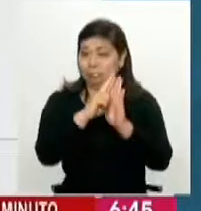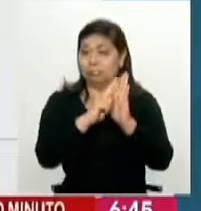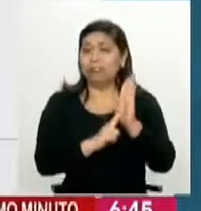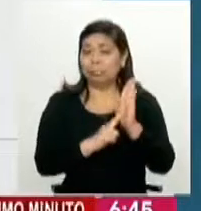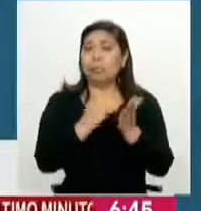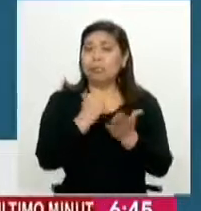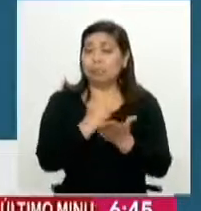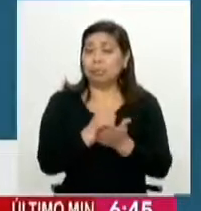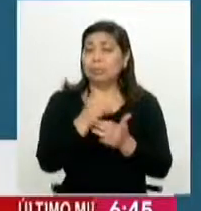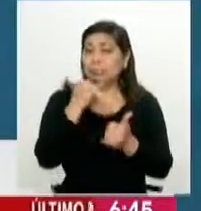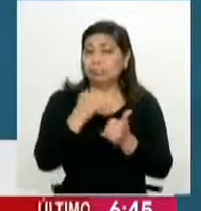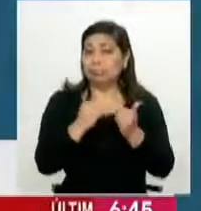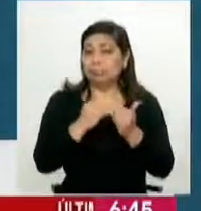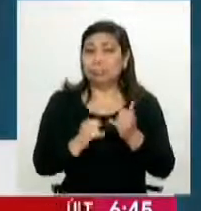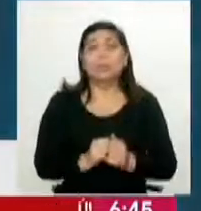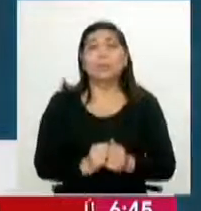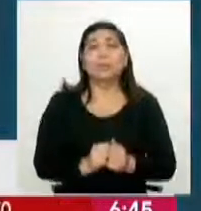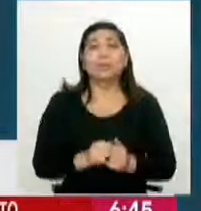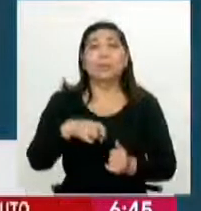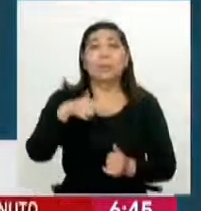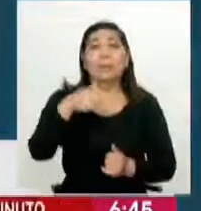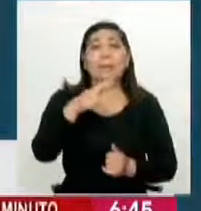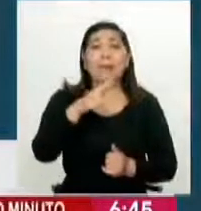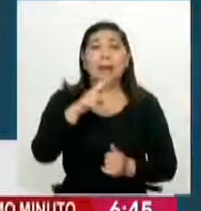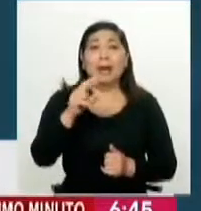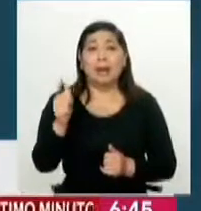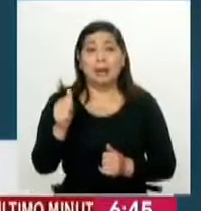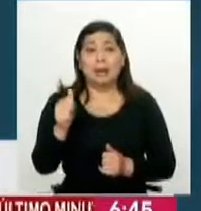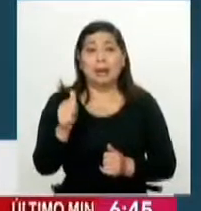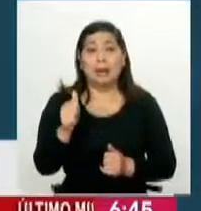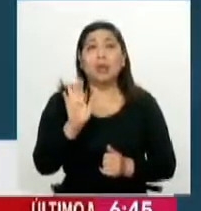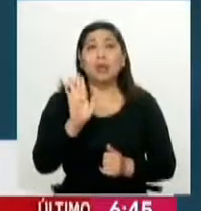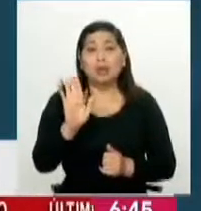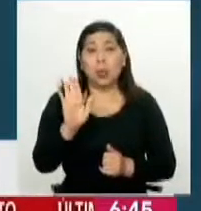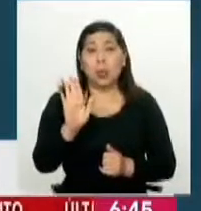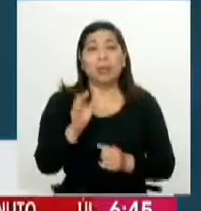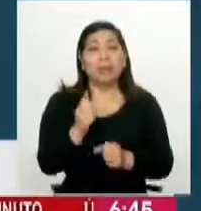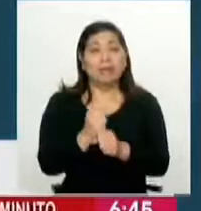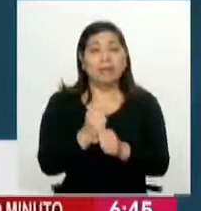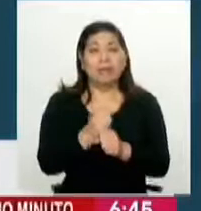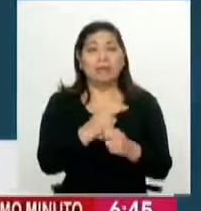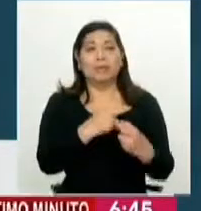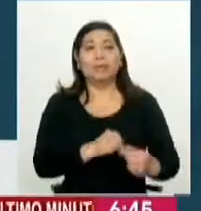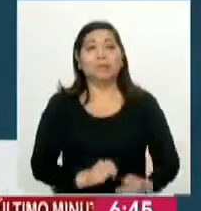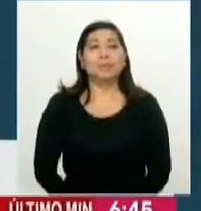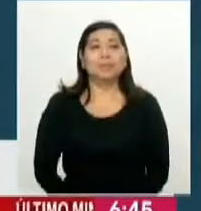dio por concluida la designación de Parra Saldaña en el referido cargo.